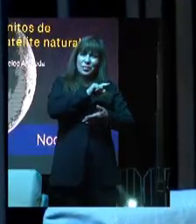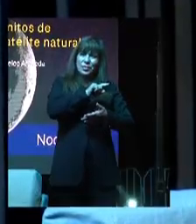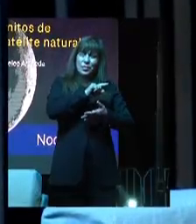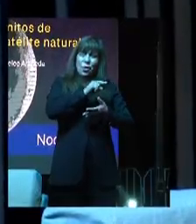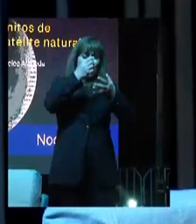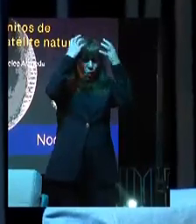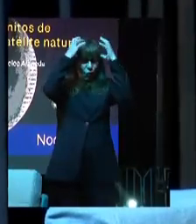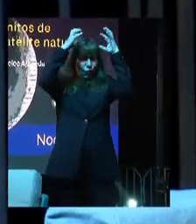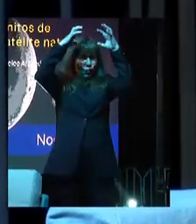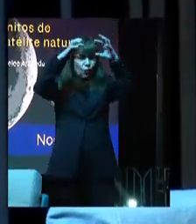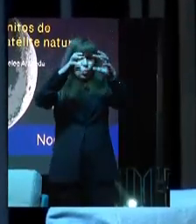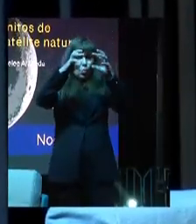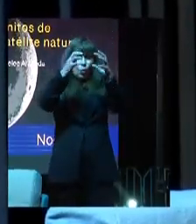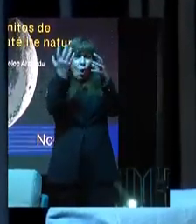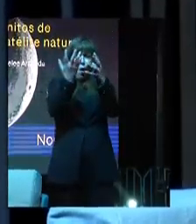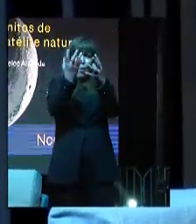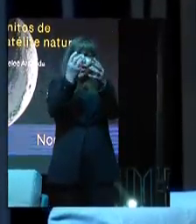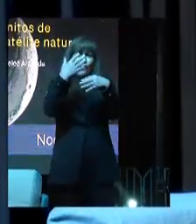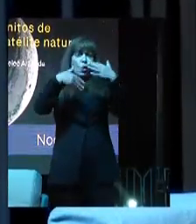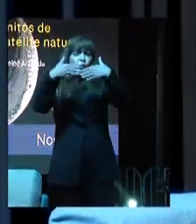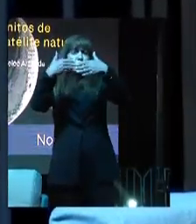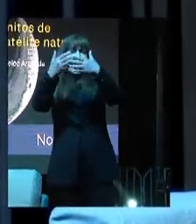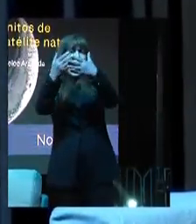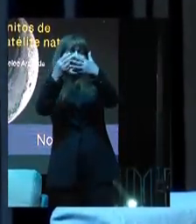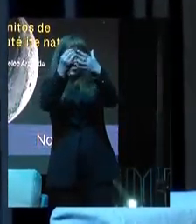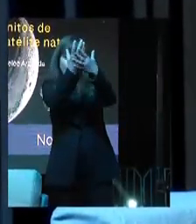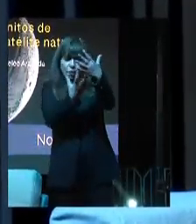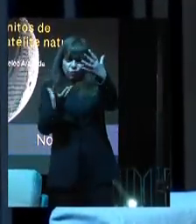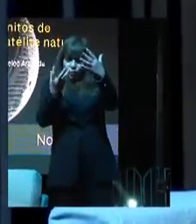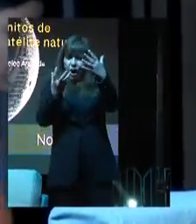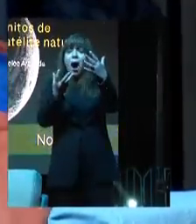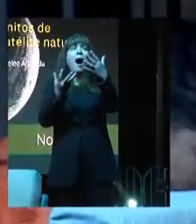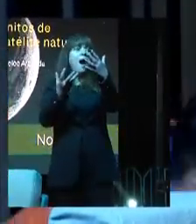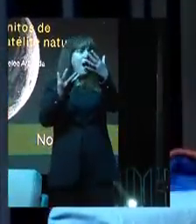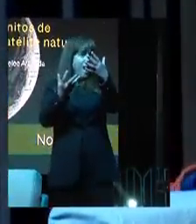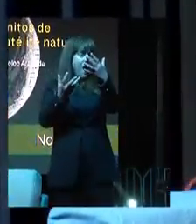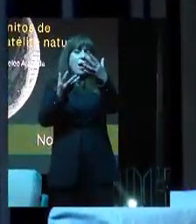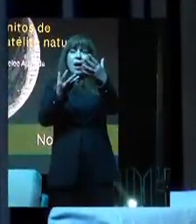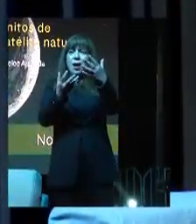del cerebro humano. Y el fruto del cerebro humano es